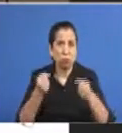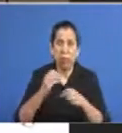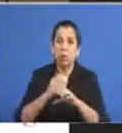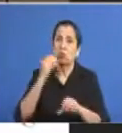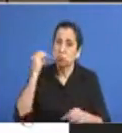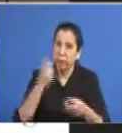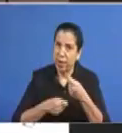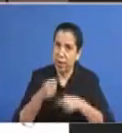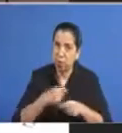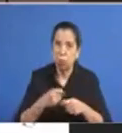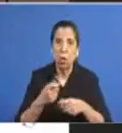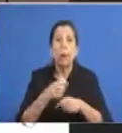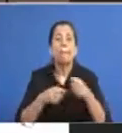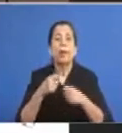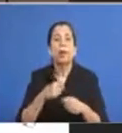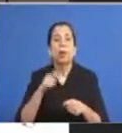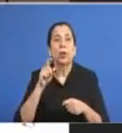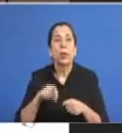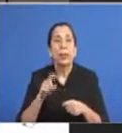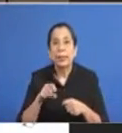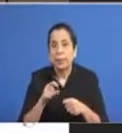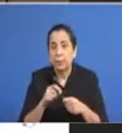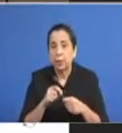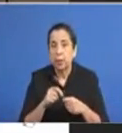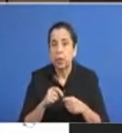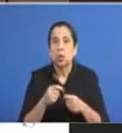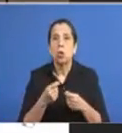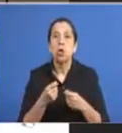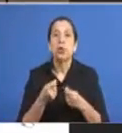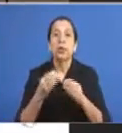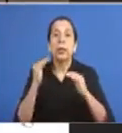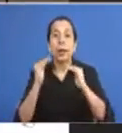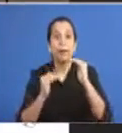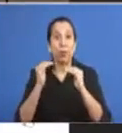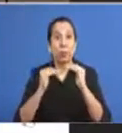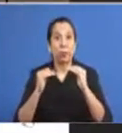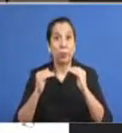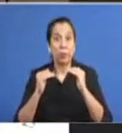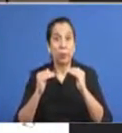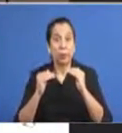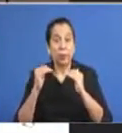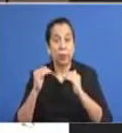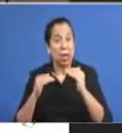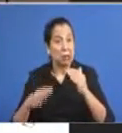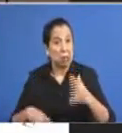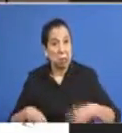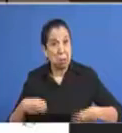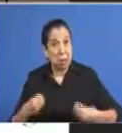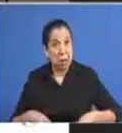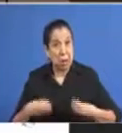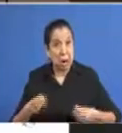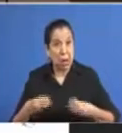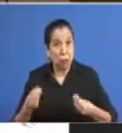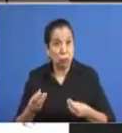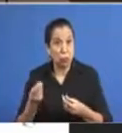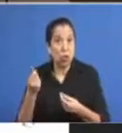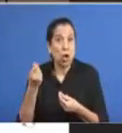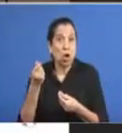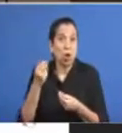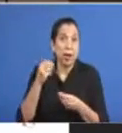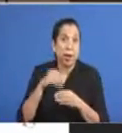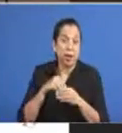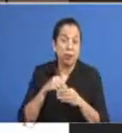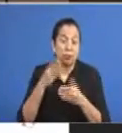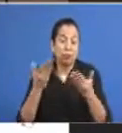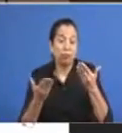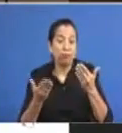el negocio sea eficiente, tiene que haber un equilibrio entre la rentabilidad y la operación, y eso es lo que es. Nos estamos sentando a revisar